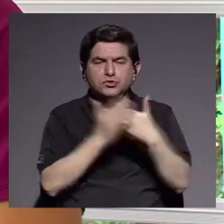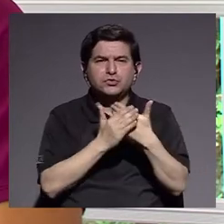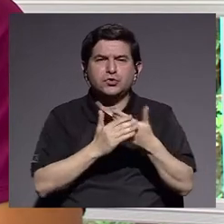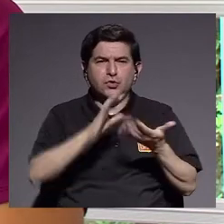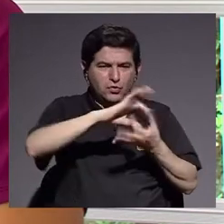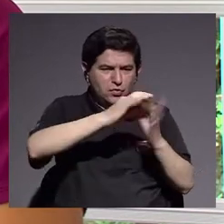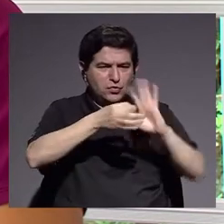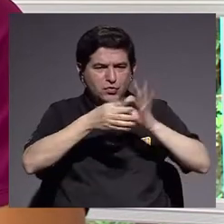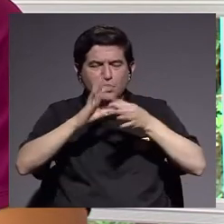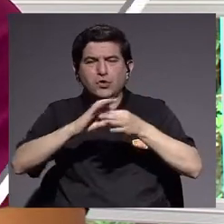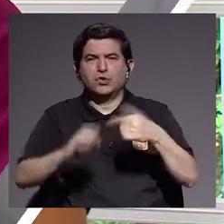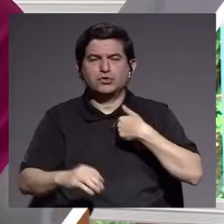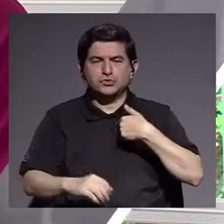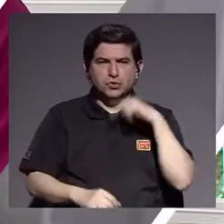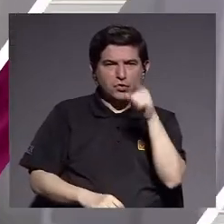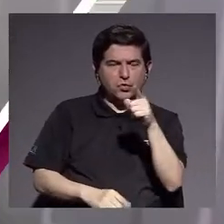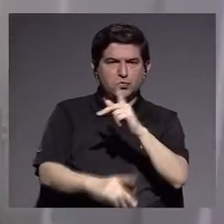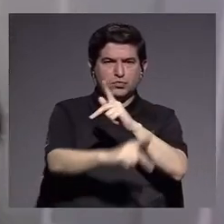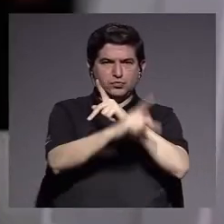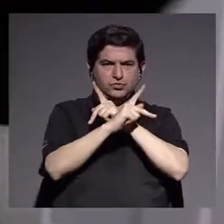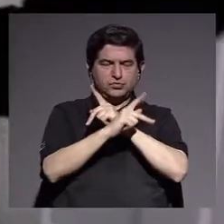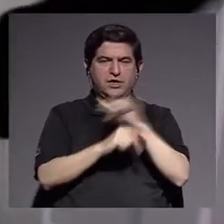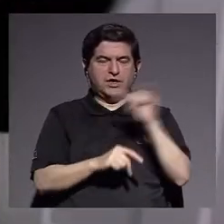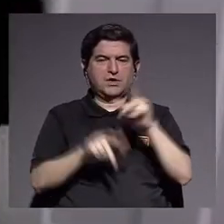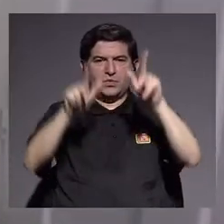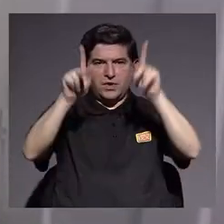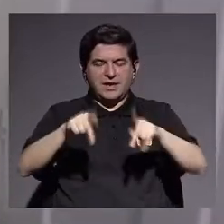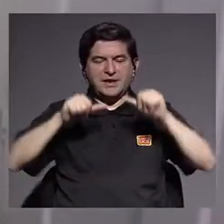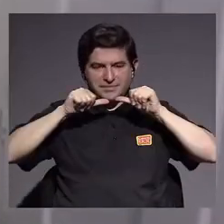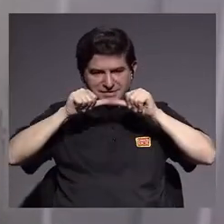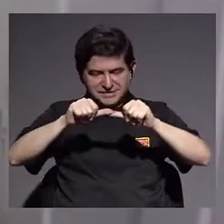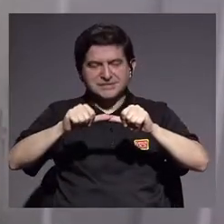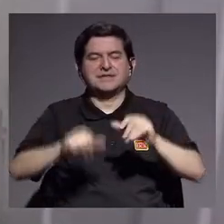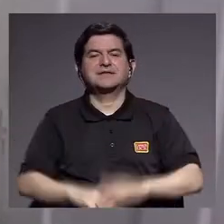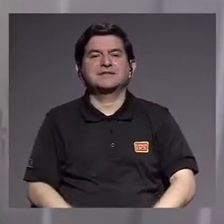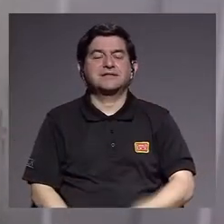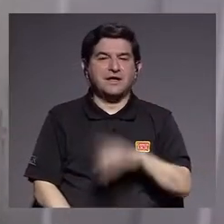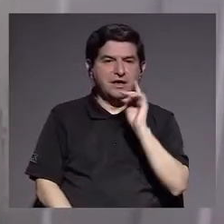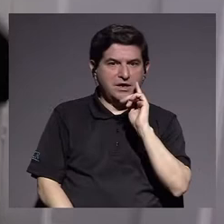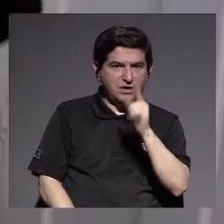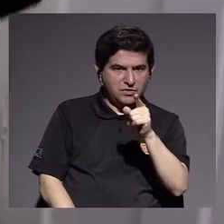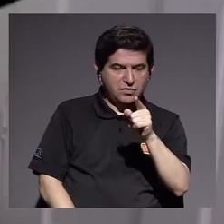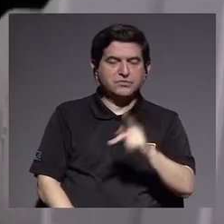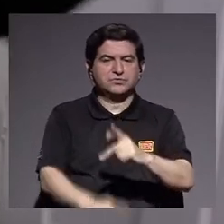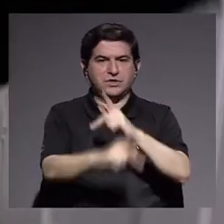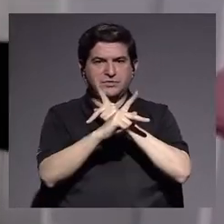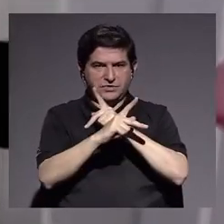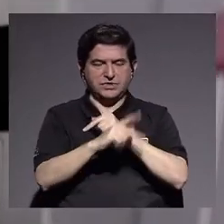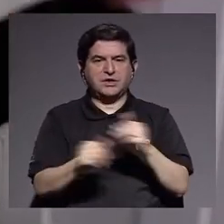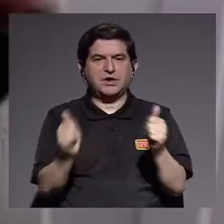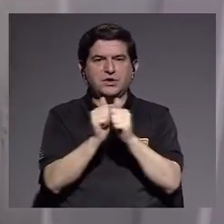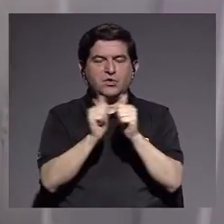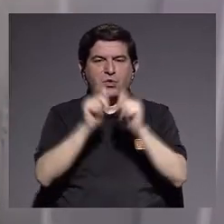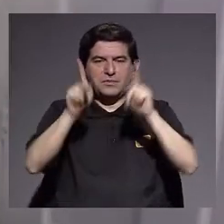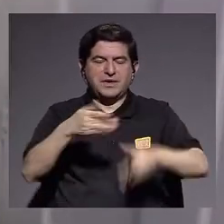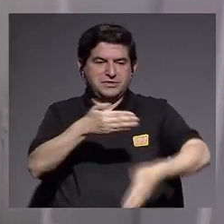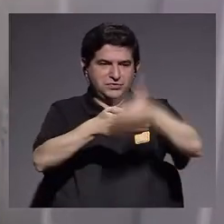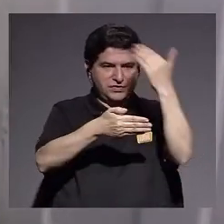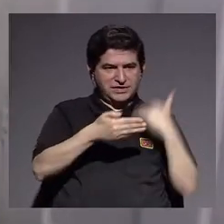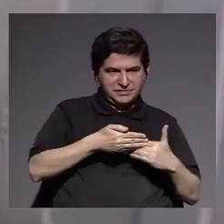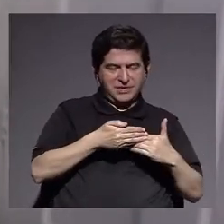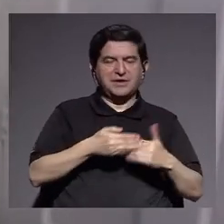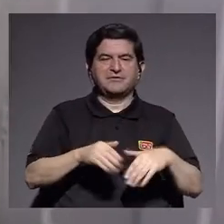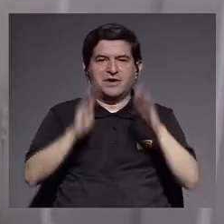están cartas y tenemos que tener cuidado todo es una cadena si yo me acuerdo con vos voy a proteger al paciente que sigue y con voz